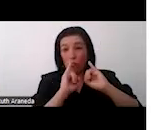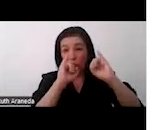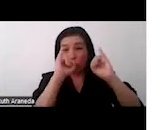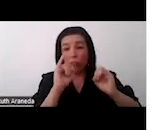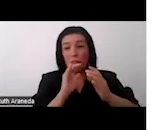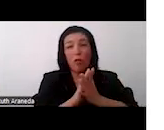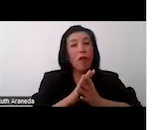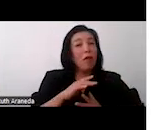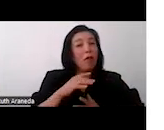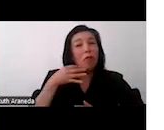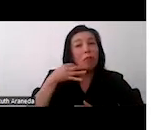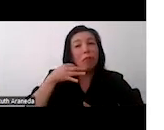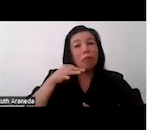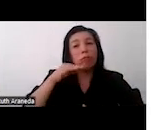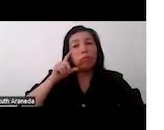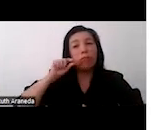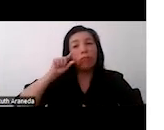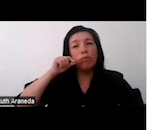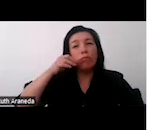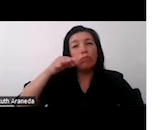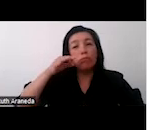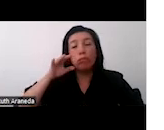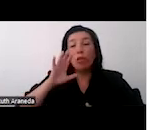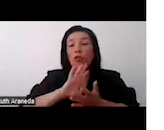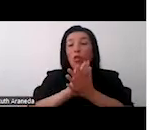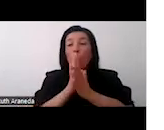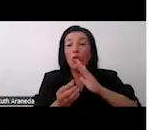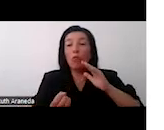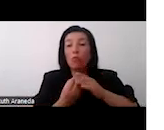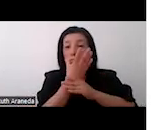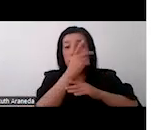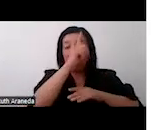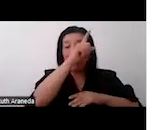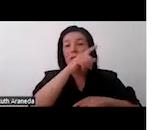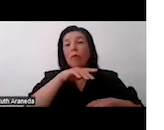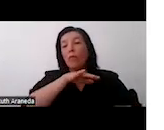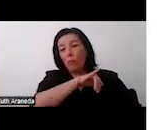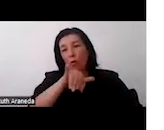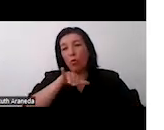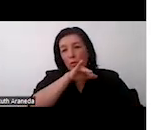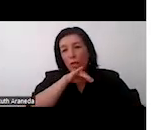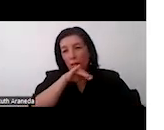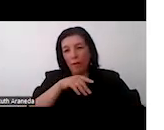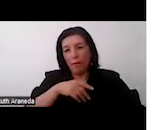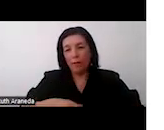audios, todo lo que podamos, para que también se pueda utilizar de distintas formas.